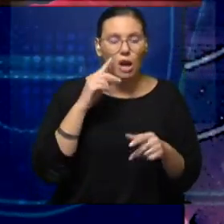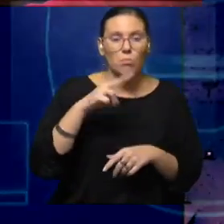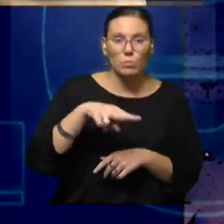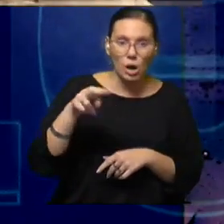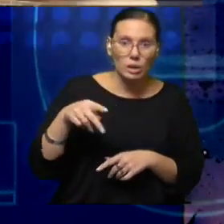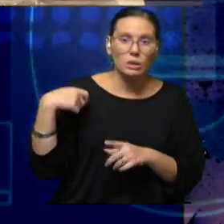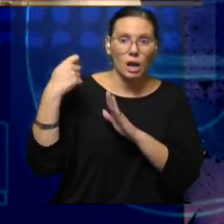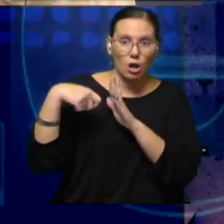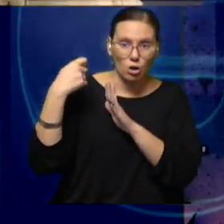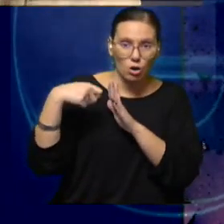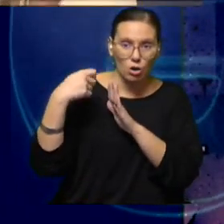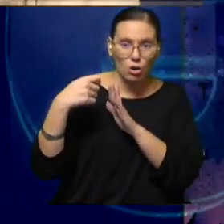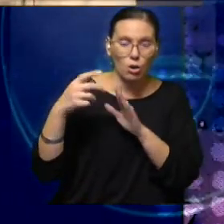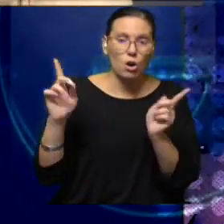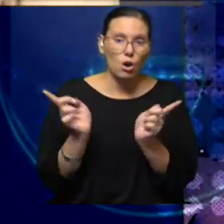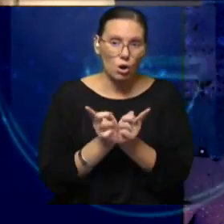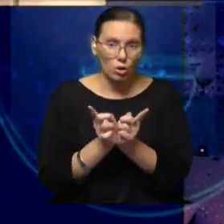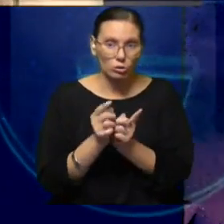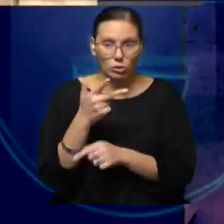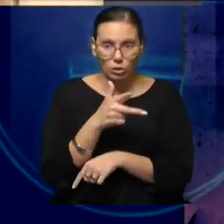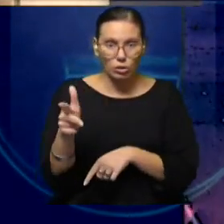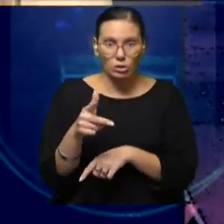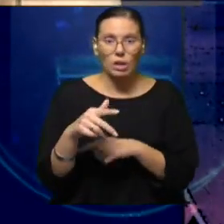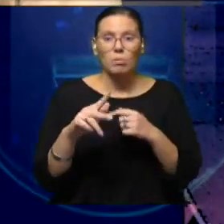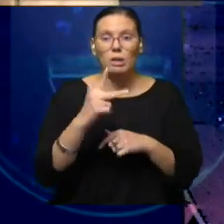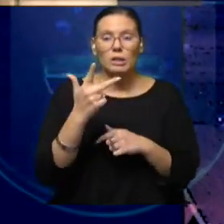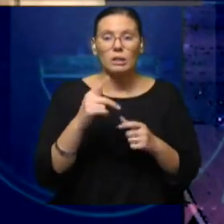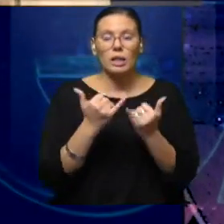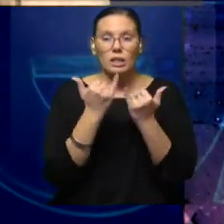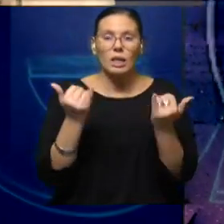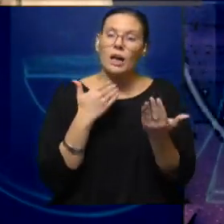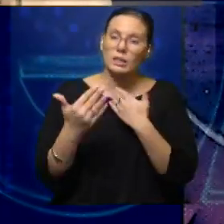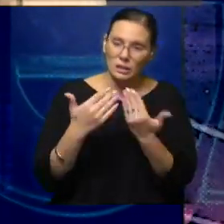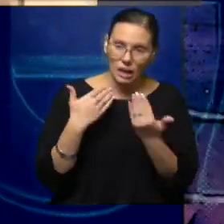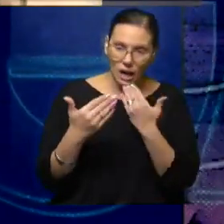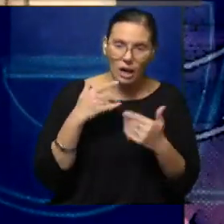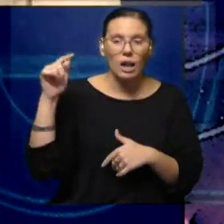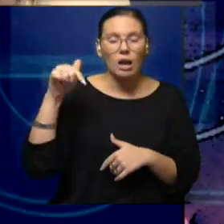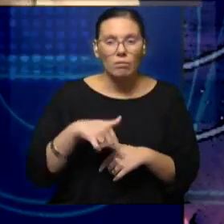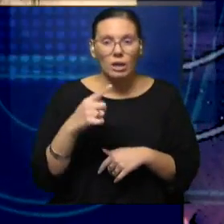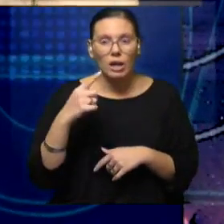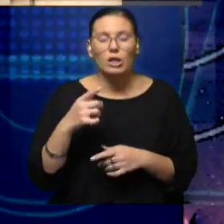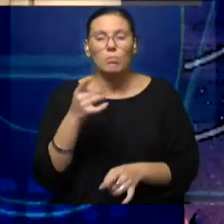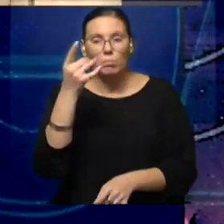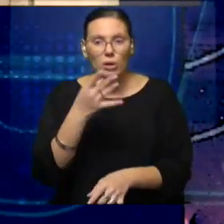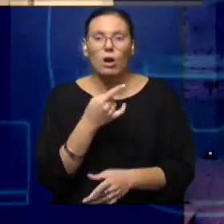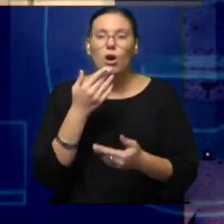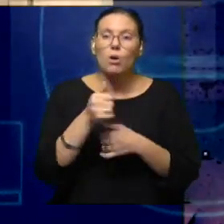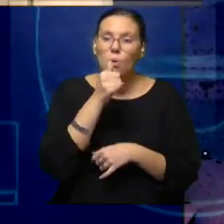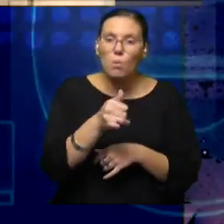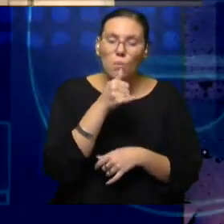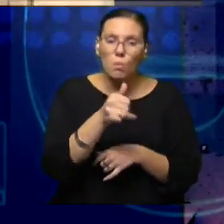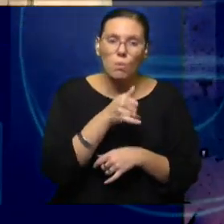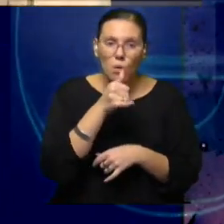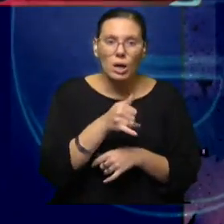los cortos, tipo van en los, muestran en los cines y después hay como 3 días de charlas donde viene profesionales y comparten un poco sus experiencias.